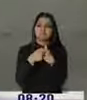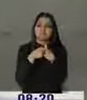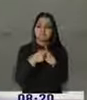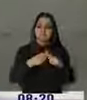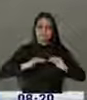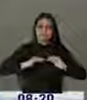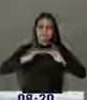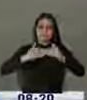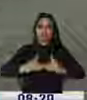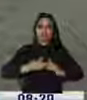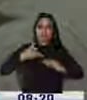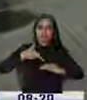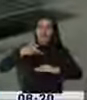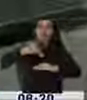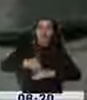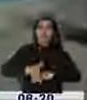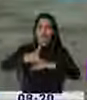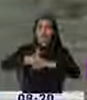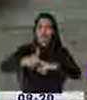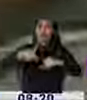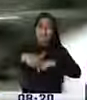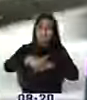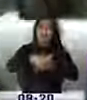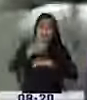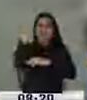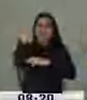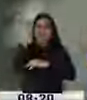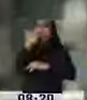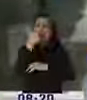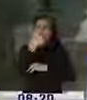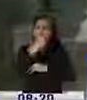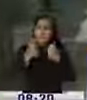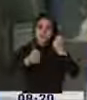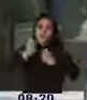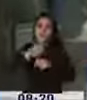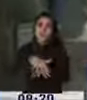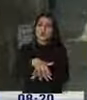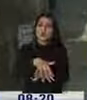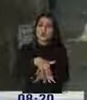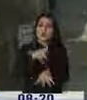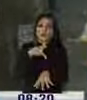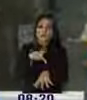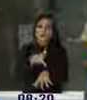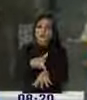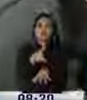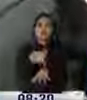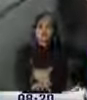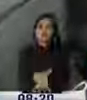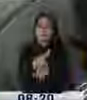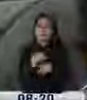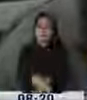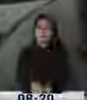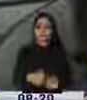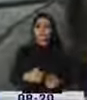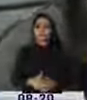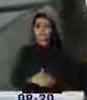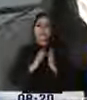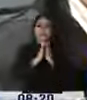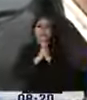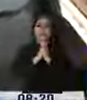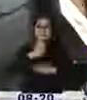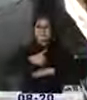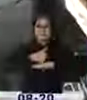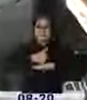rompe velocidades o señales de tránsito que ayude a que los conductores reduzcan la velocidad. Pedimos a las autoridades